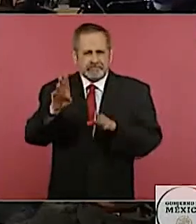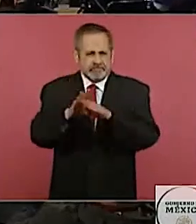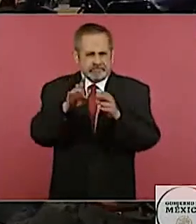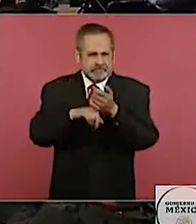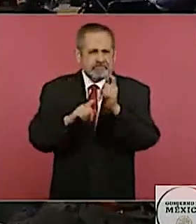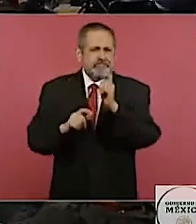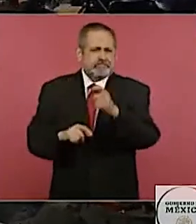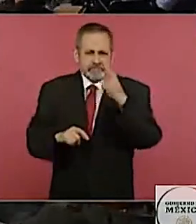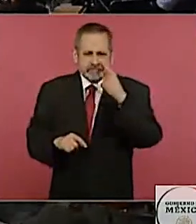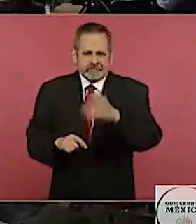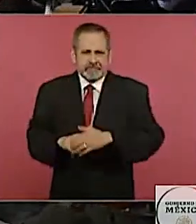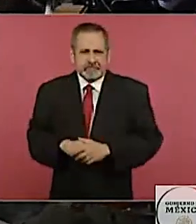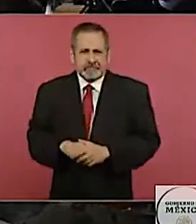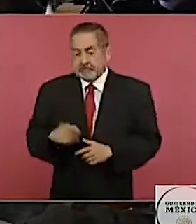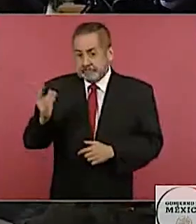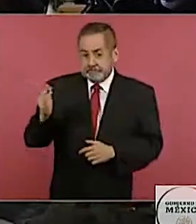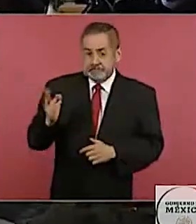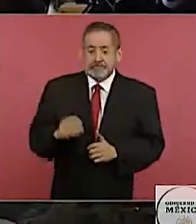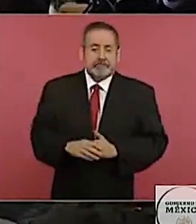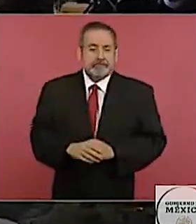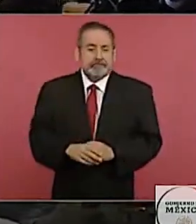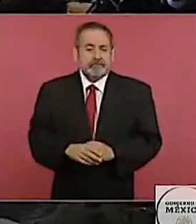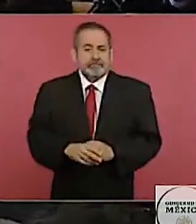este ya